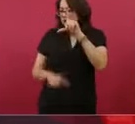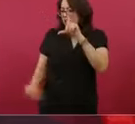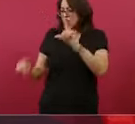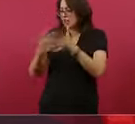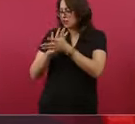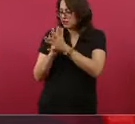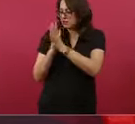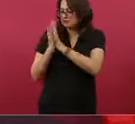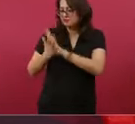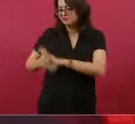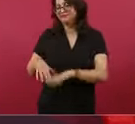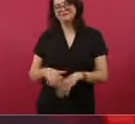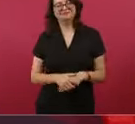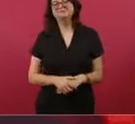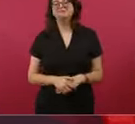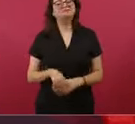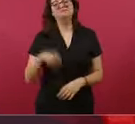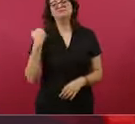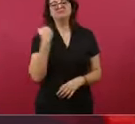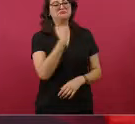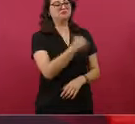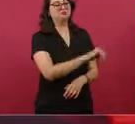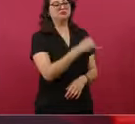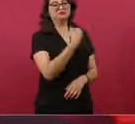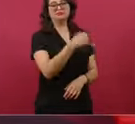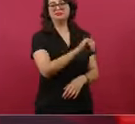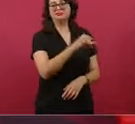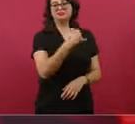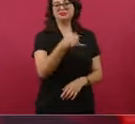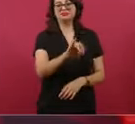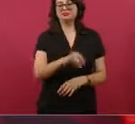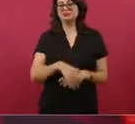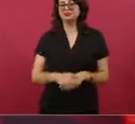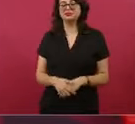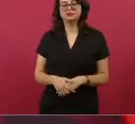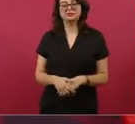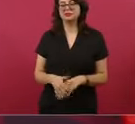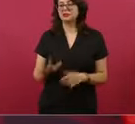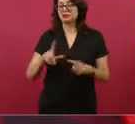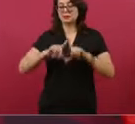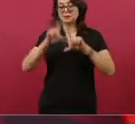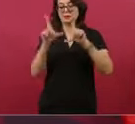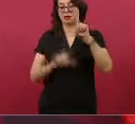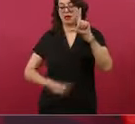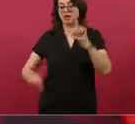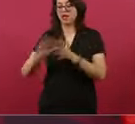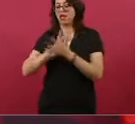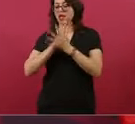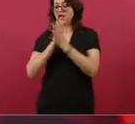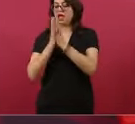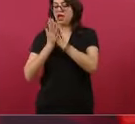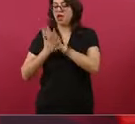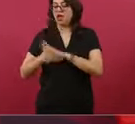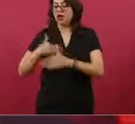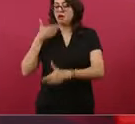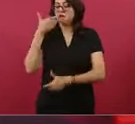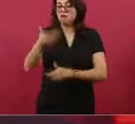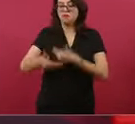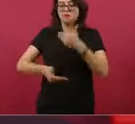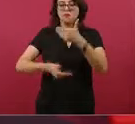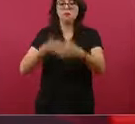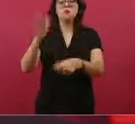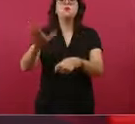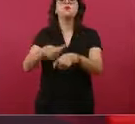México se está transformando con el apoyo del pueblo raso.